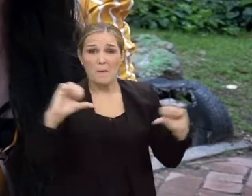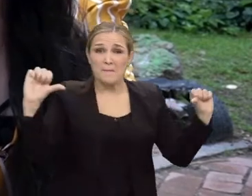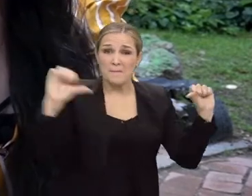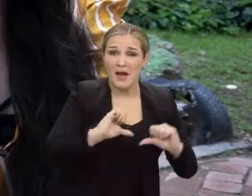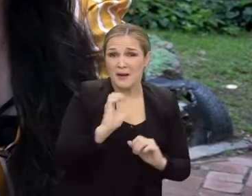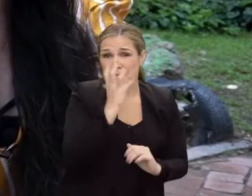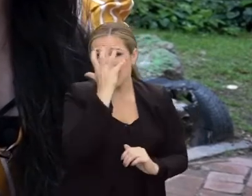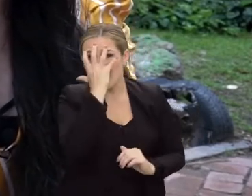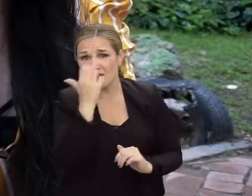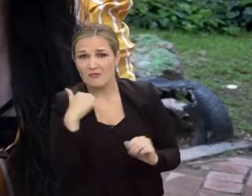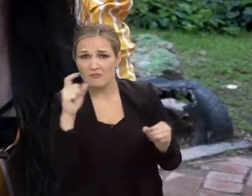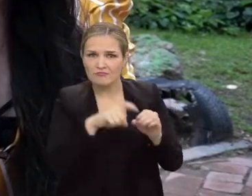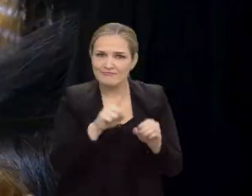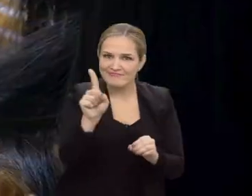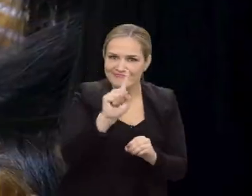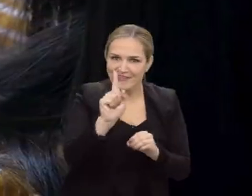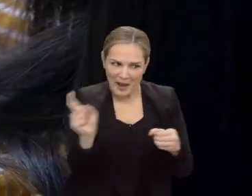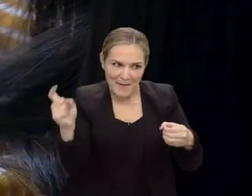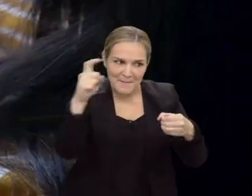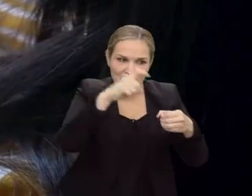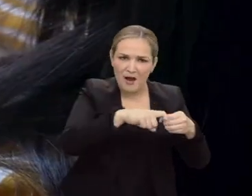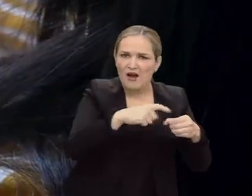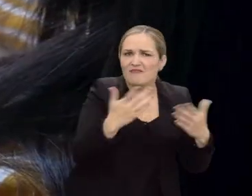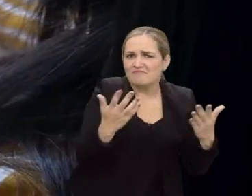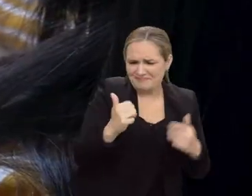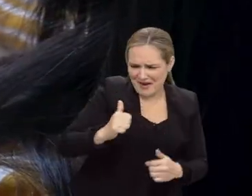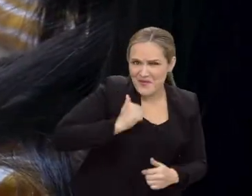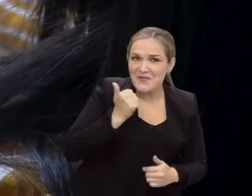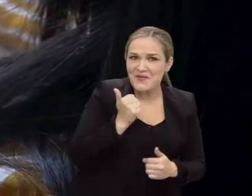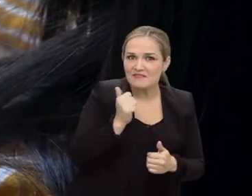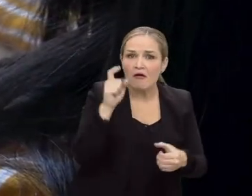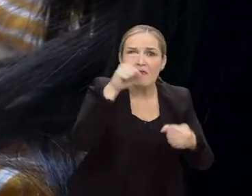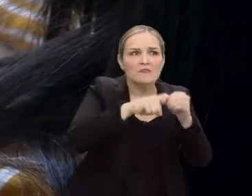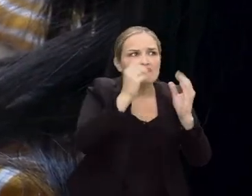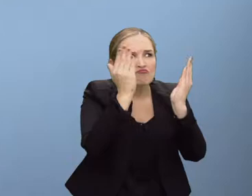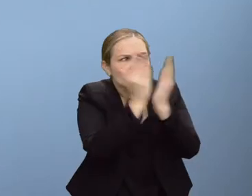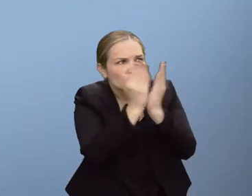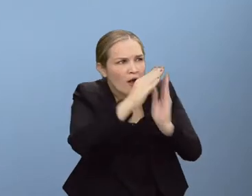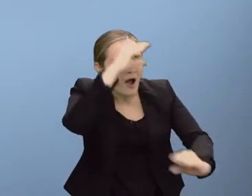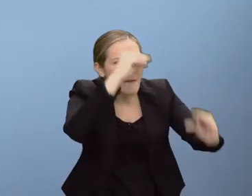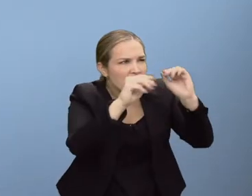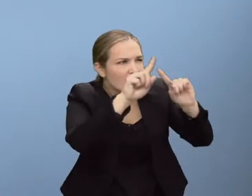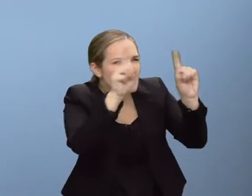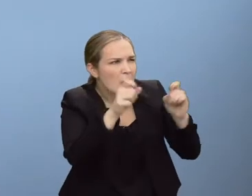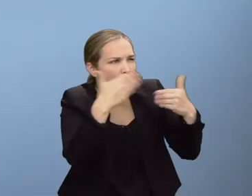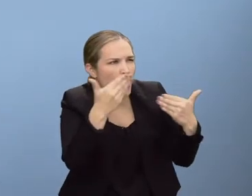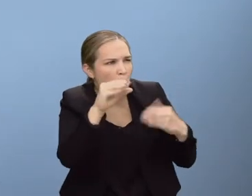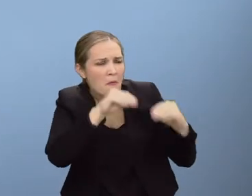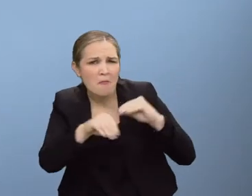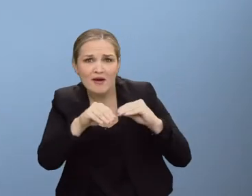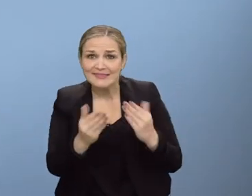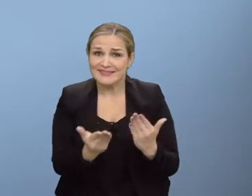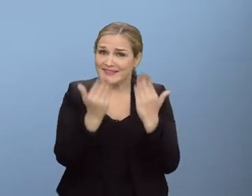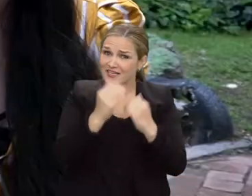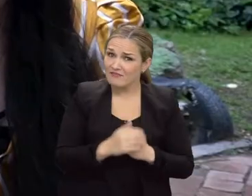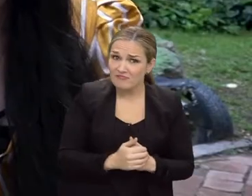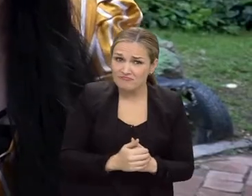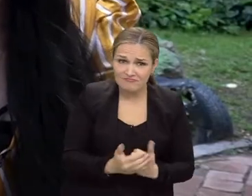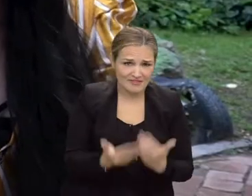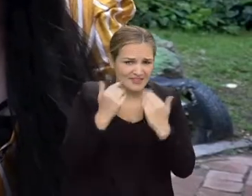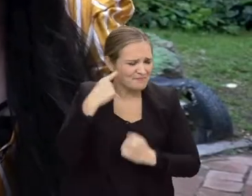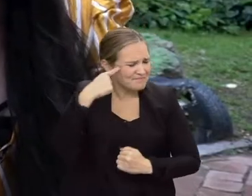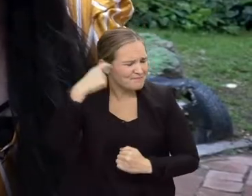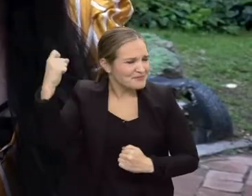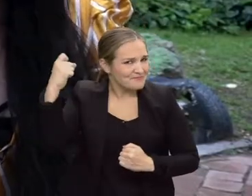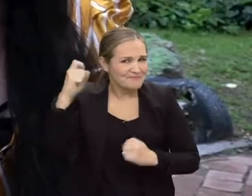quedar mal o voy a sentir pena. Pues uno ingresa y lo peor que puede pasar es que tenga que estudiar de ese tema para desarrollarlo. Entonces siempre